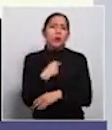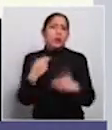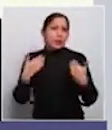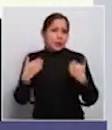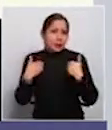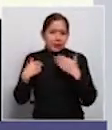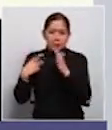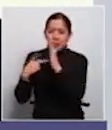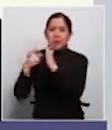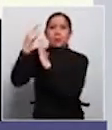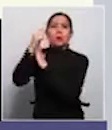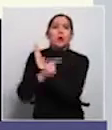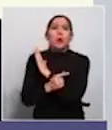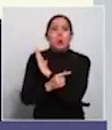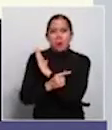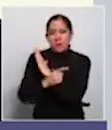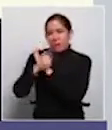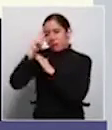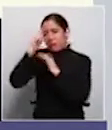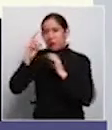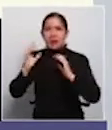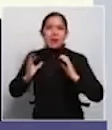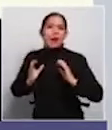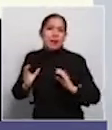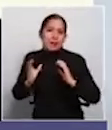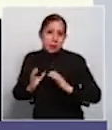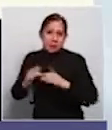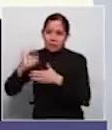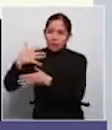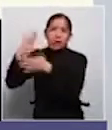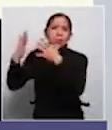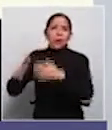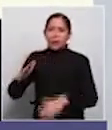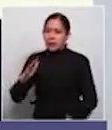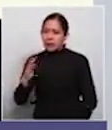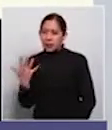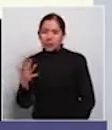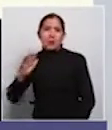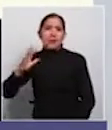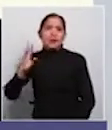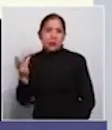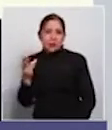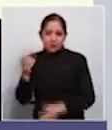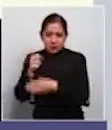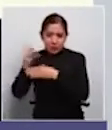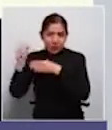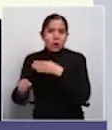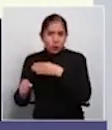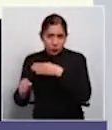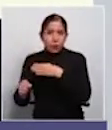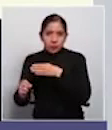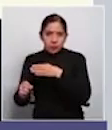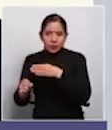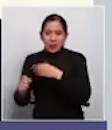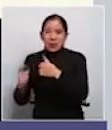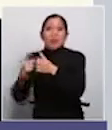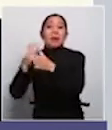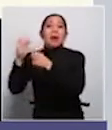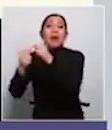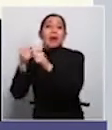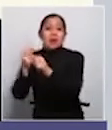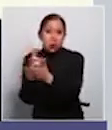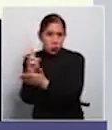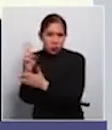un programa de capacitación para estudiantes de quinto y sexto de secundaria y primer año de la universidad, que